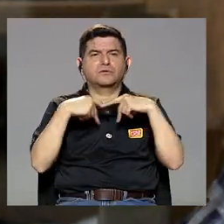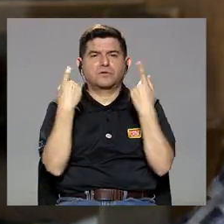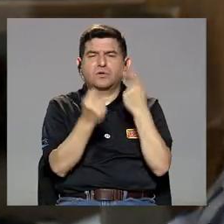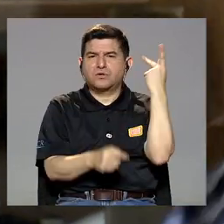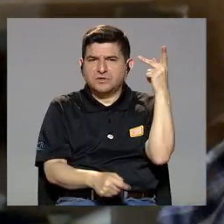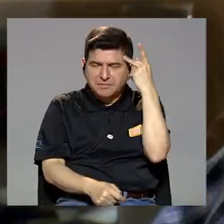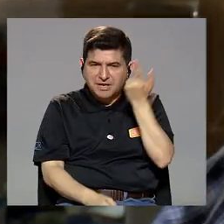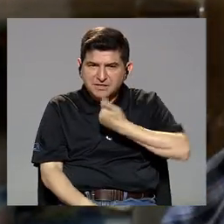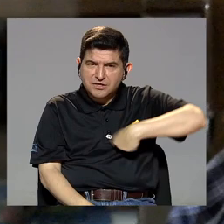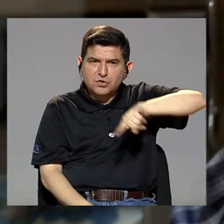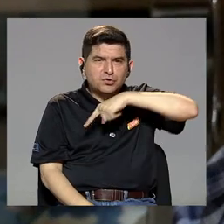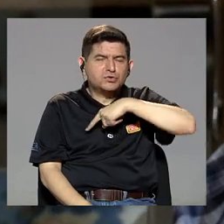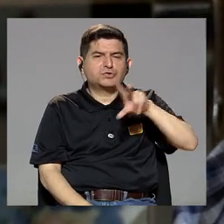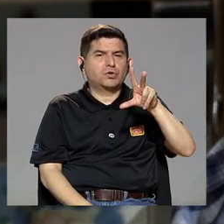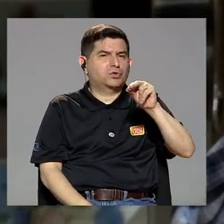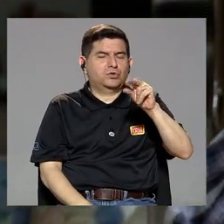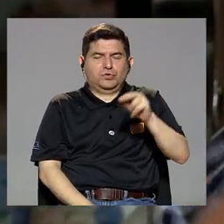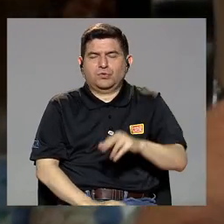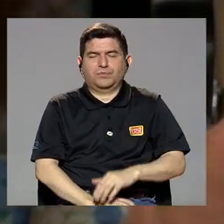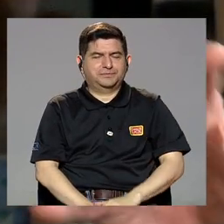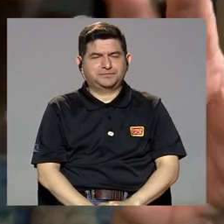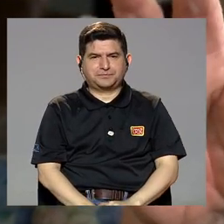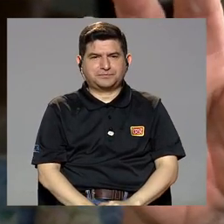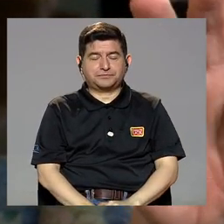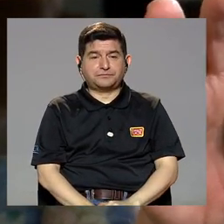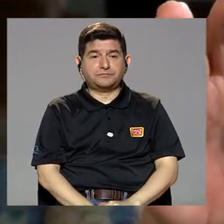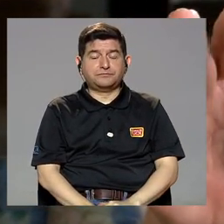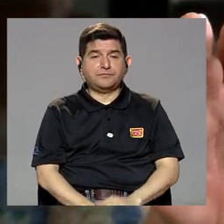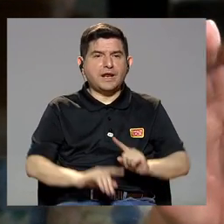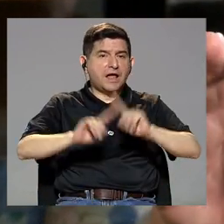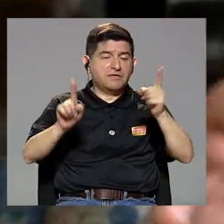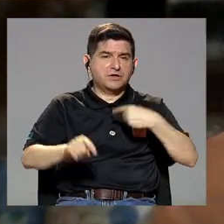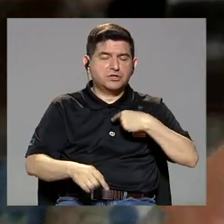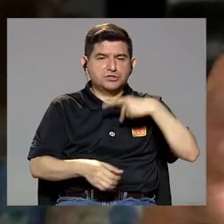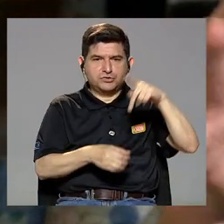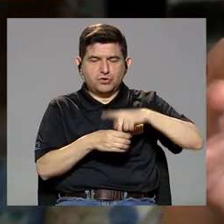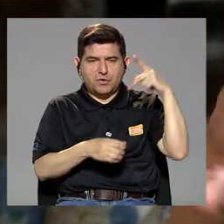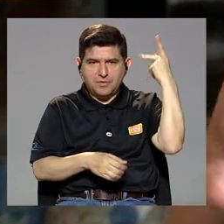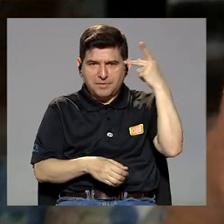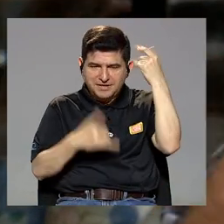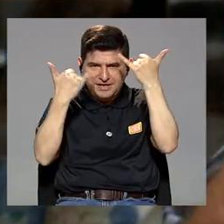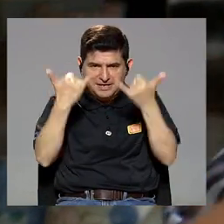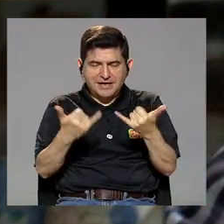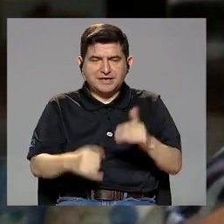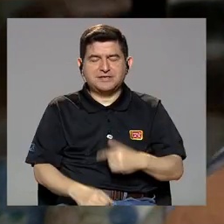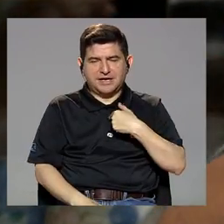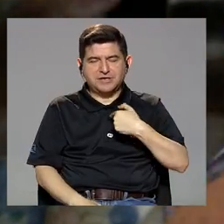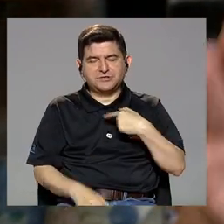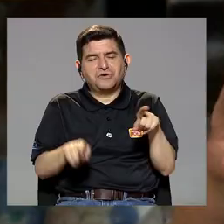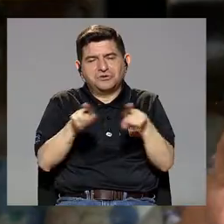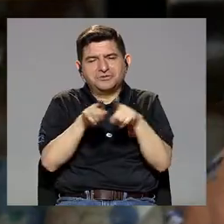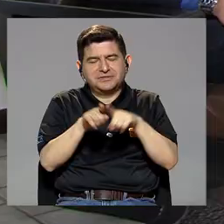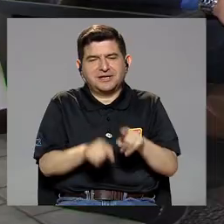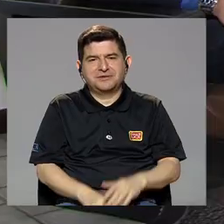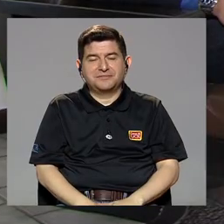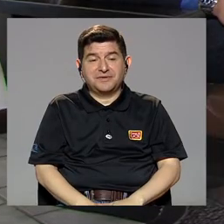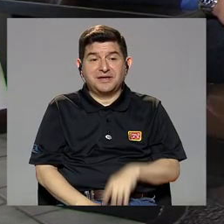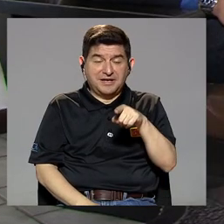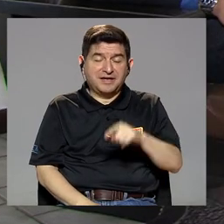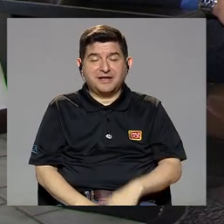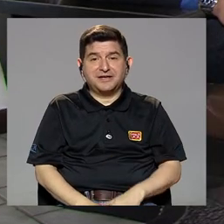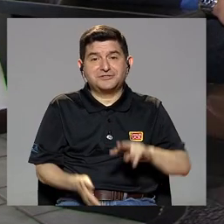nosotros no no excepto cuando yo me metí política pues sencillamente de radio mentira pata también